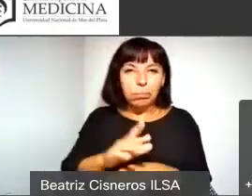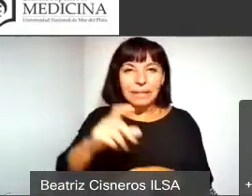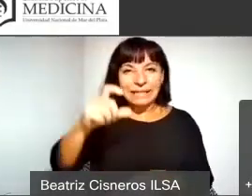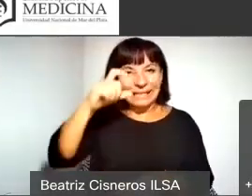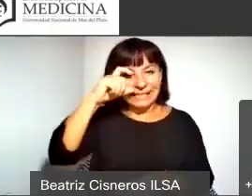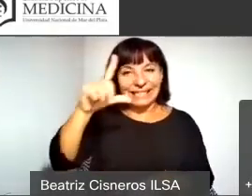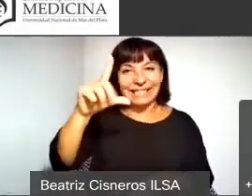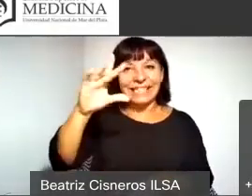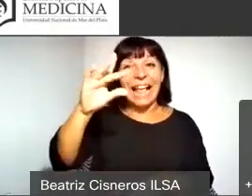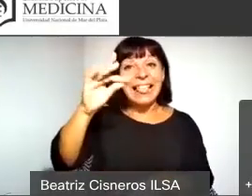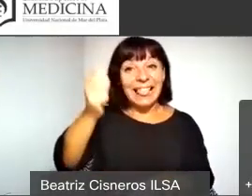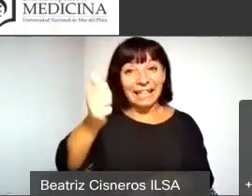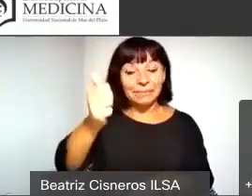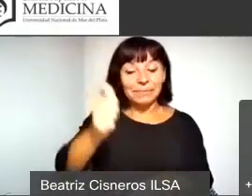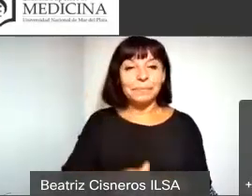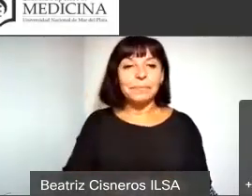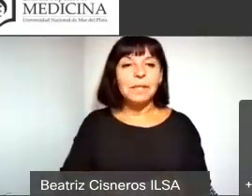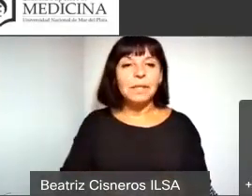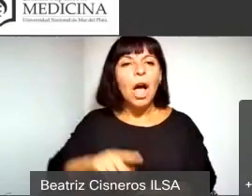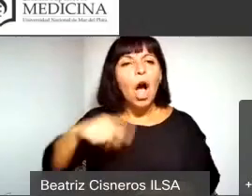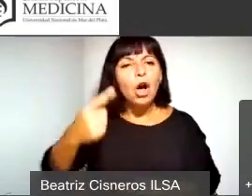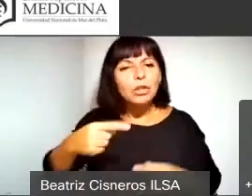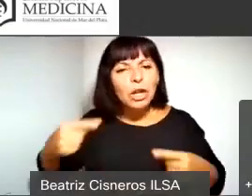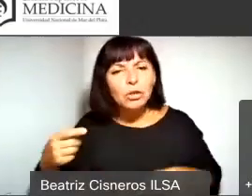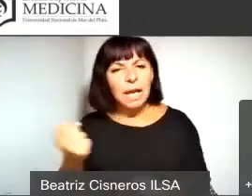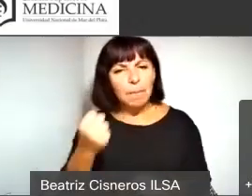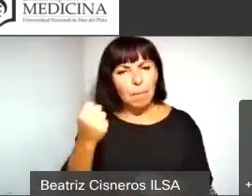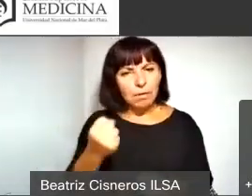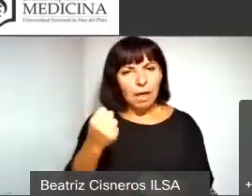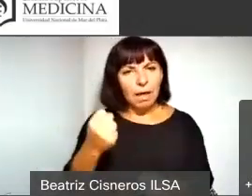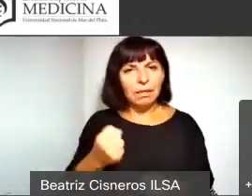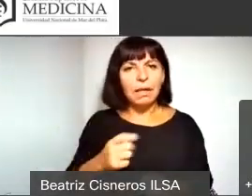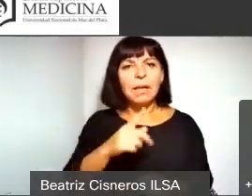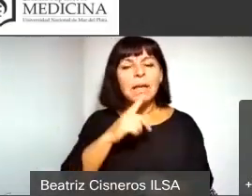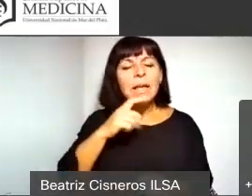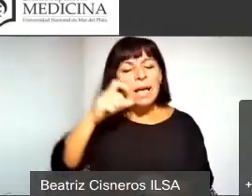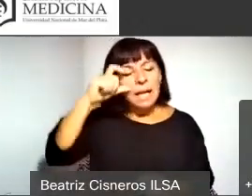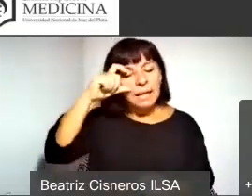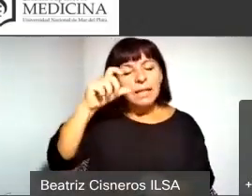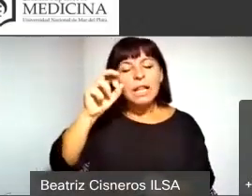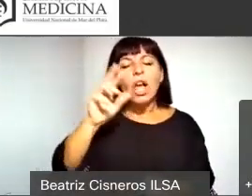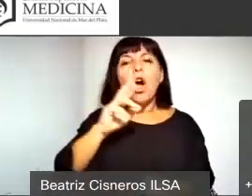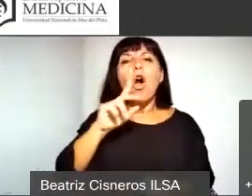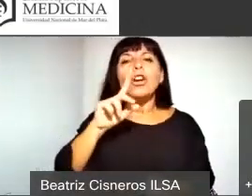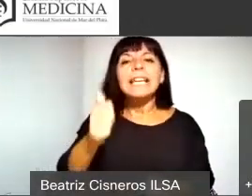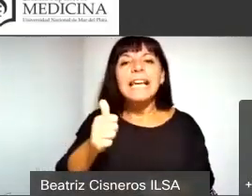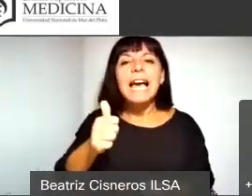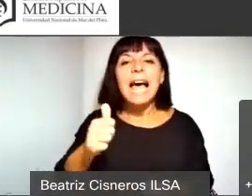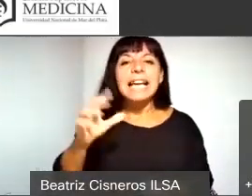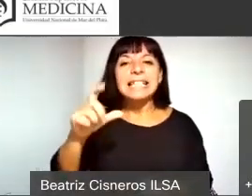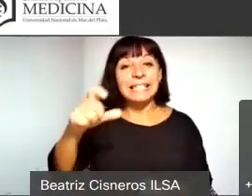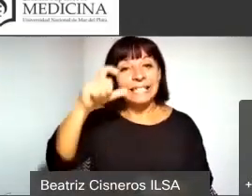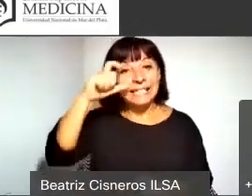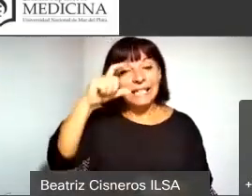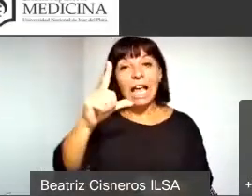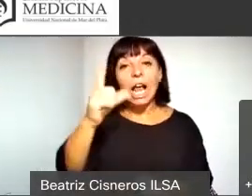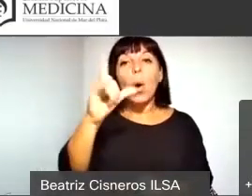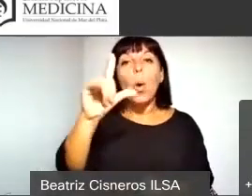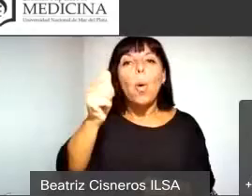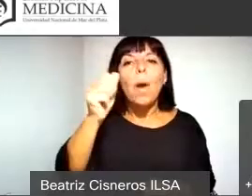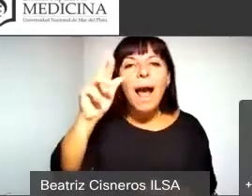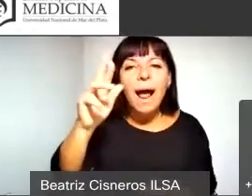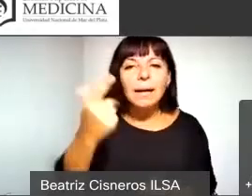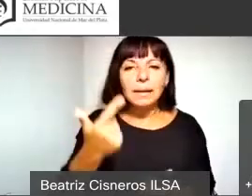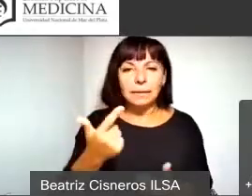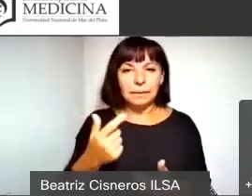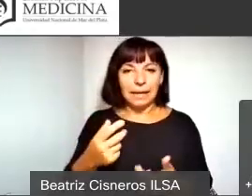Otra cosa de las que tenemos que hablar que es importante es sobre la teoría celular y los postulados que forman parte de la misma. Son